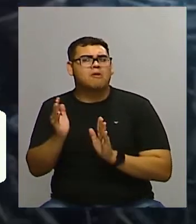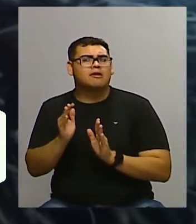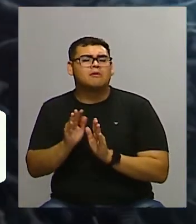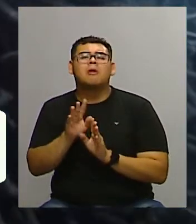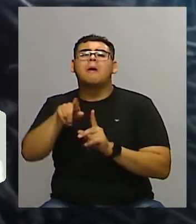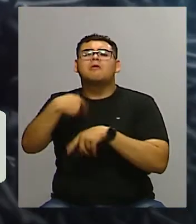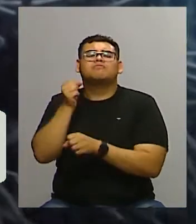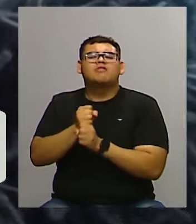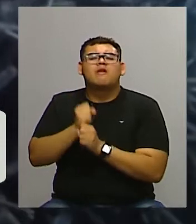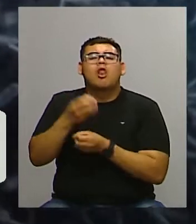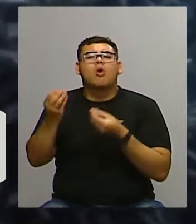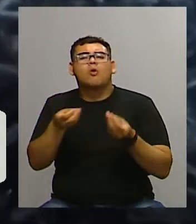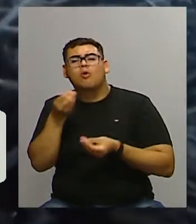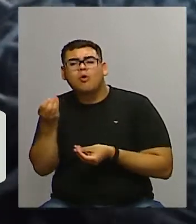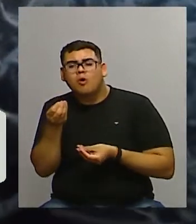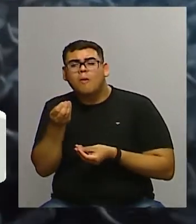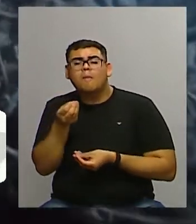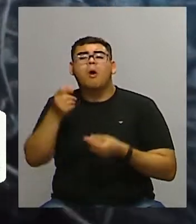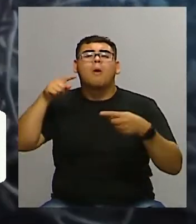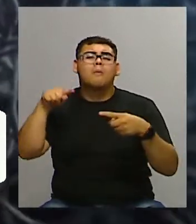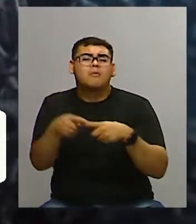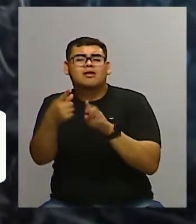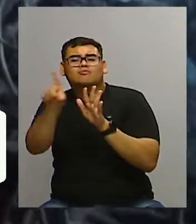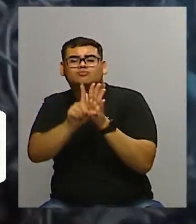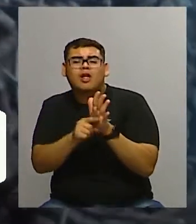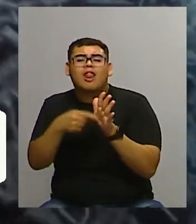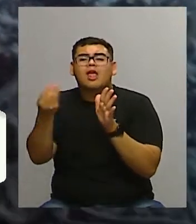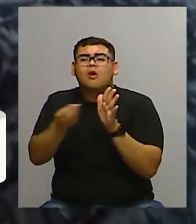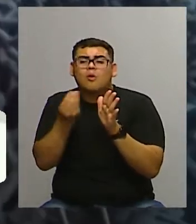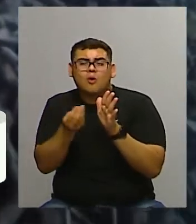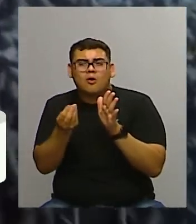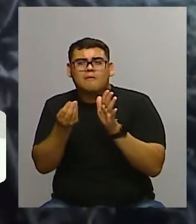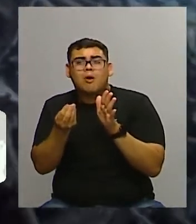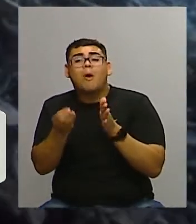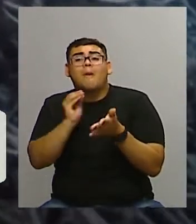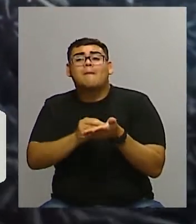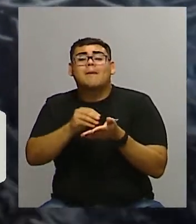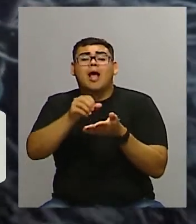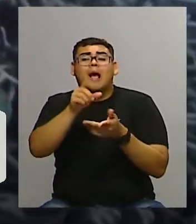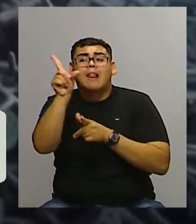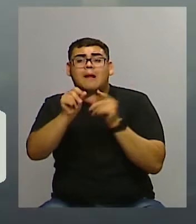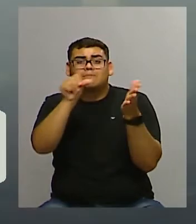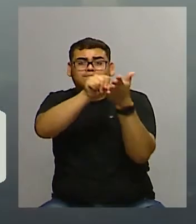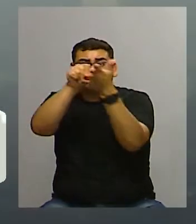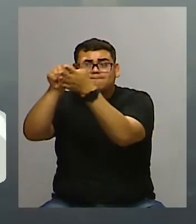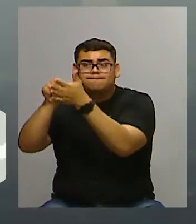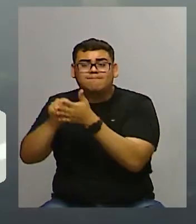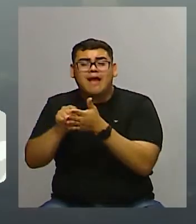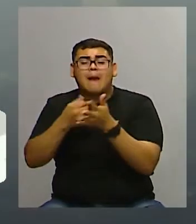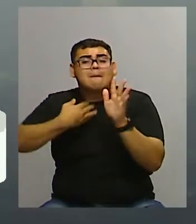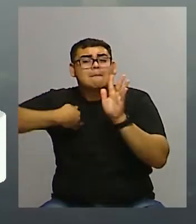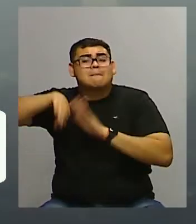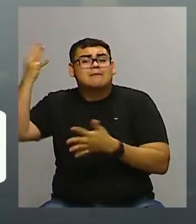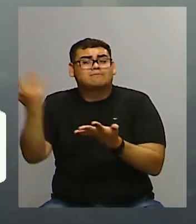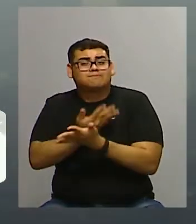viene trabajando, cuáles son las políticas que se van a implementar, el reclamo que están haciendo los países más afectados, que generalmente son los del